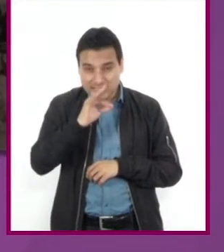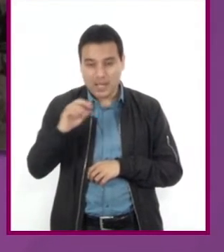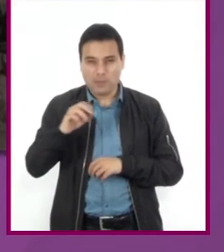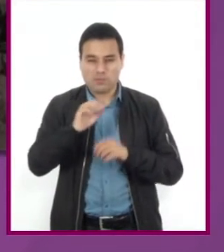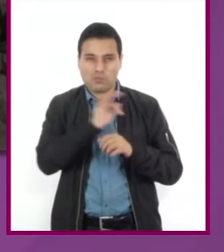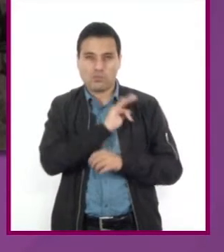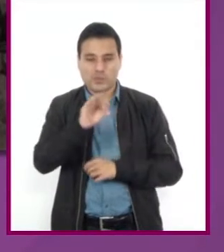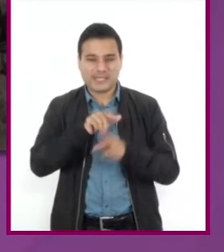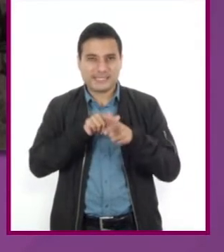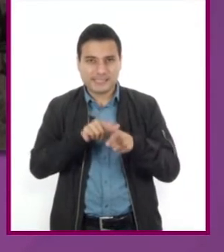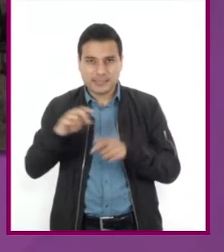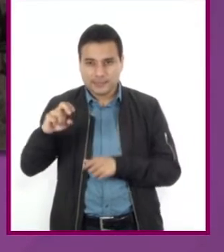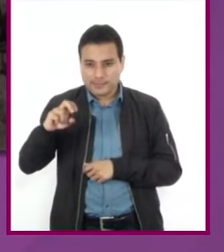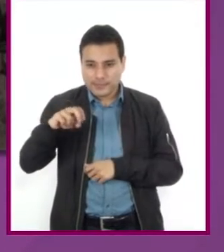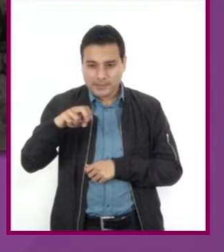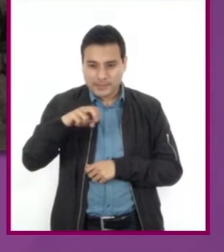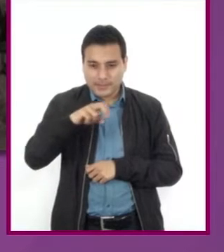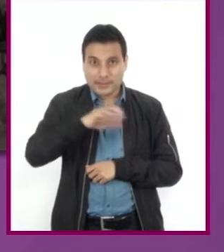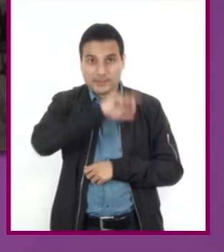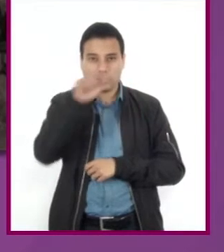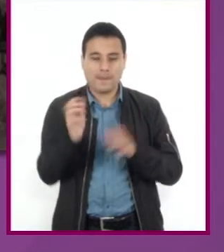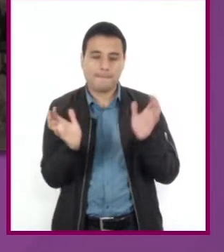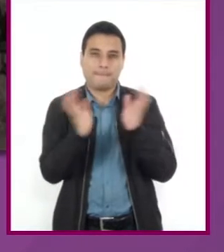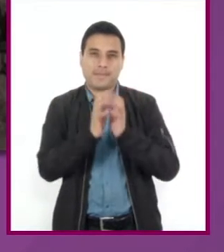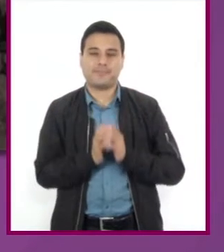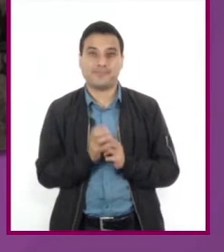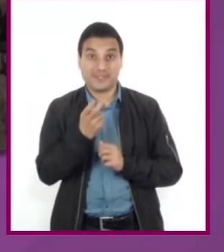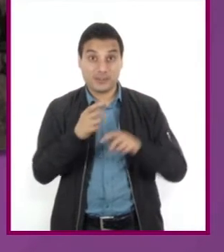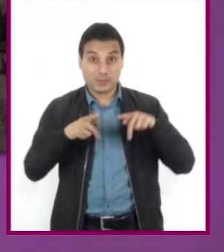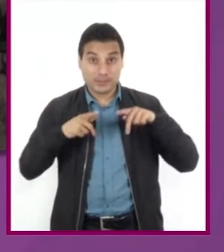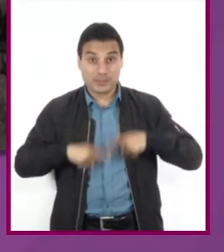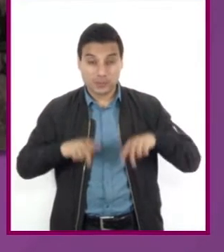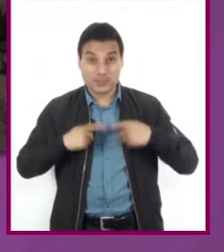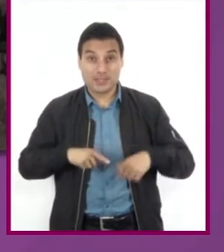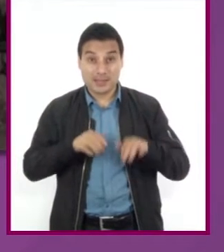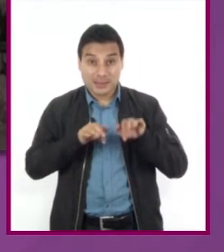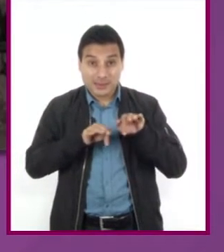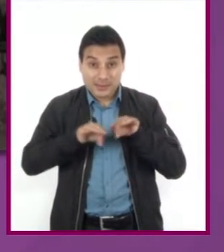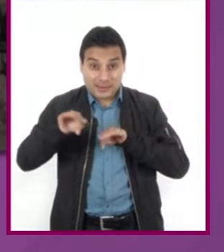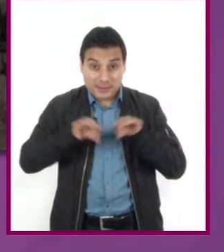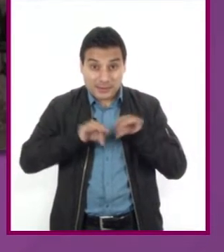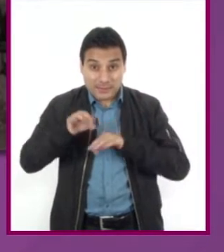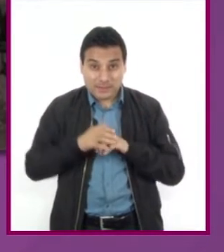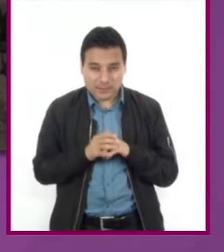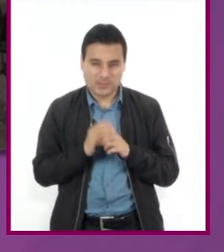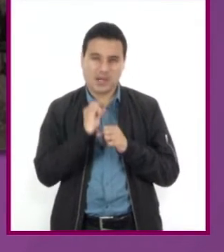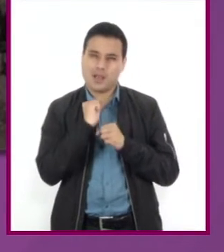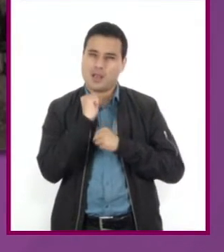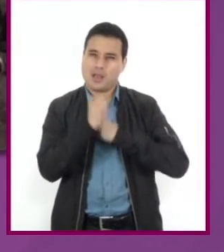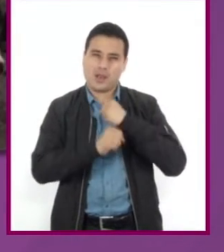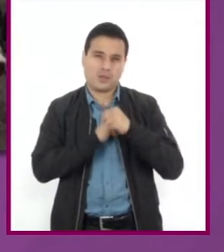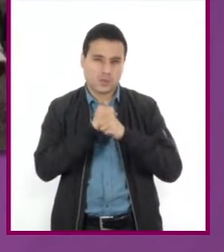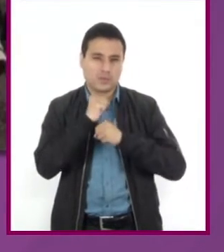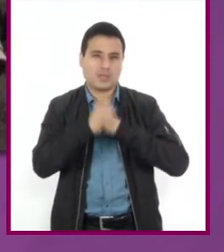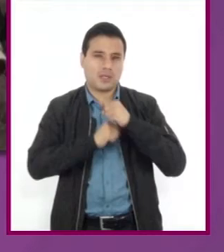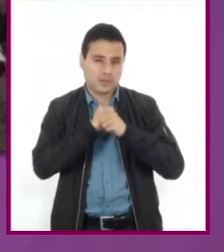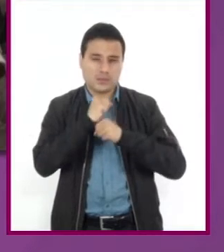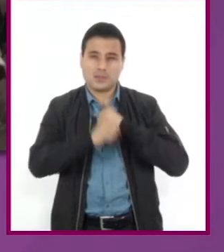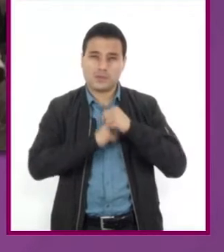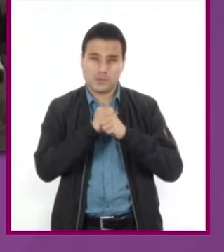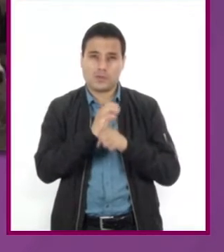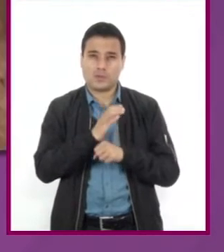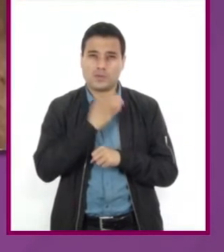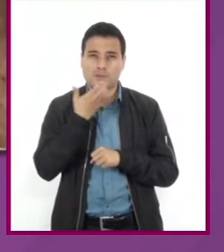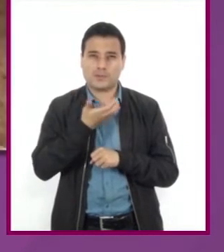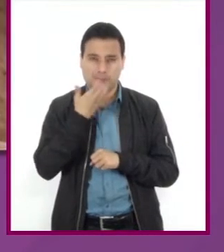Entonces también todo ese gran esfuerzo debió ser utilizado durante muchos años, por eso la cantidad de restos